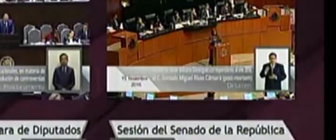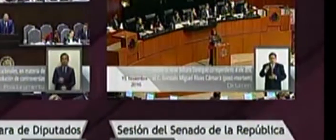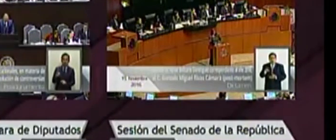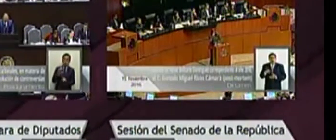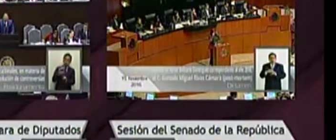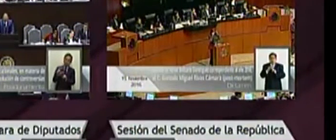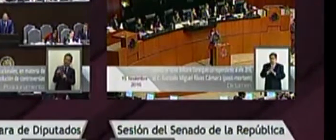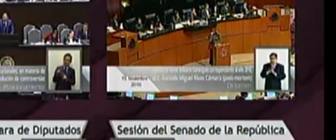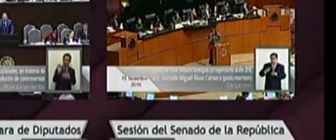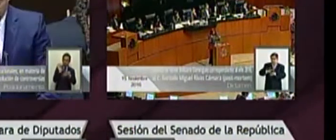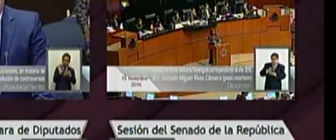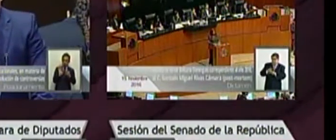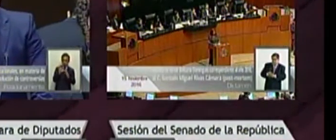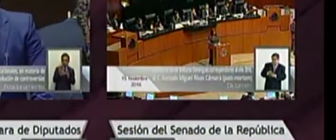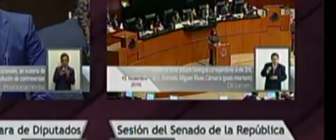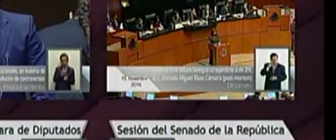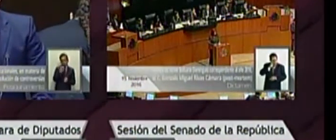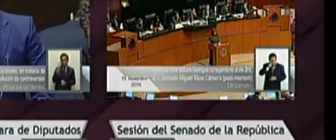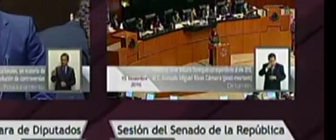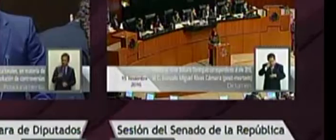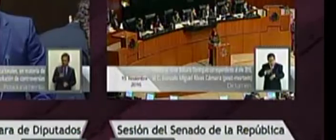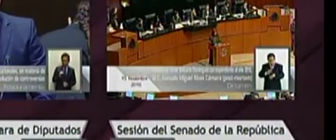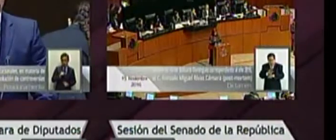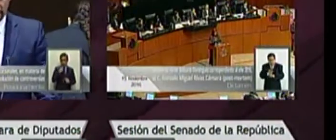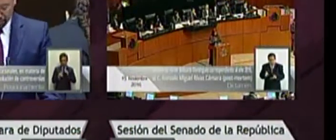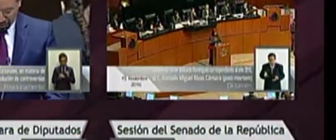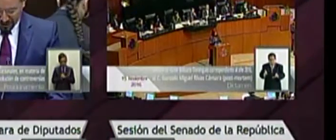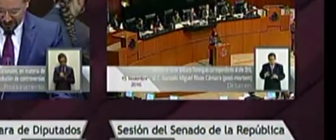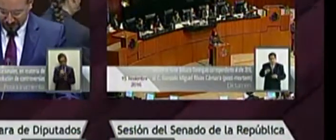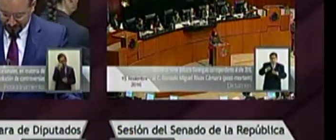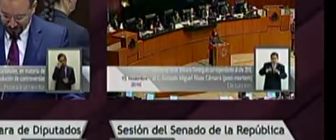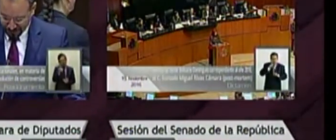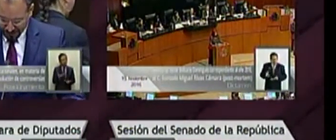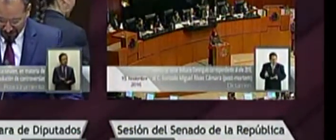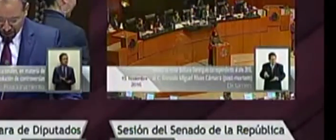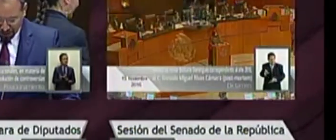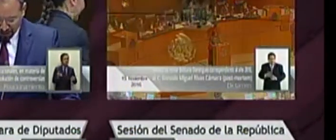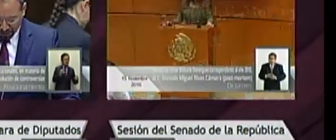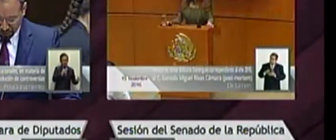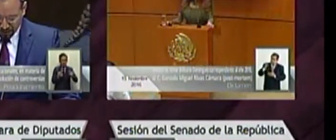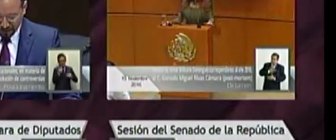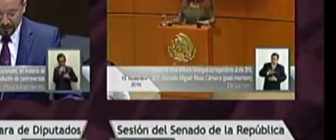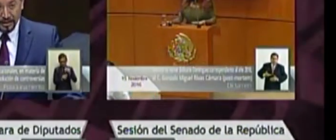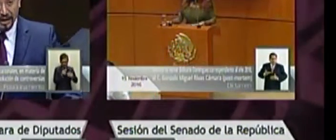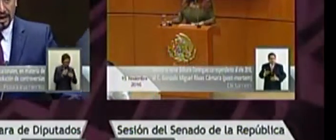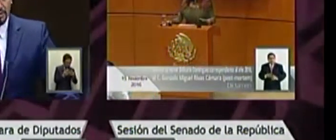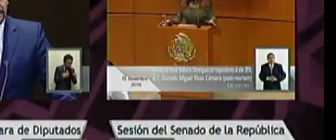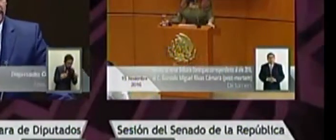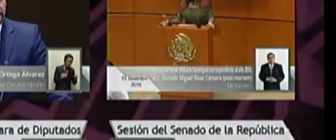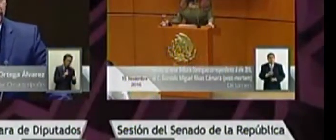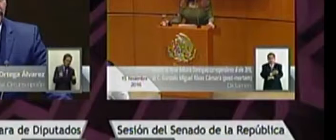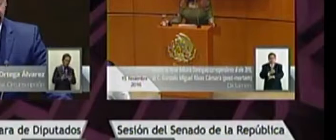Puntos Constitucionales que versa sobre los mecanismos alternativos de solución a controversias, la mejora regulatoria,